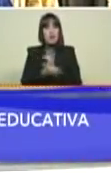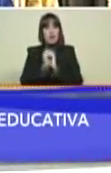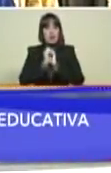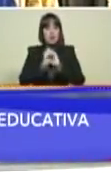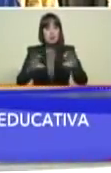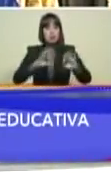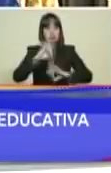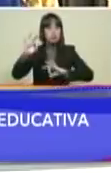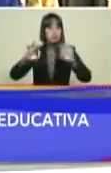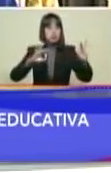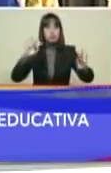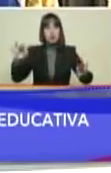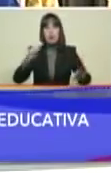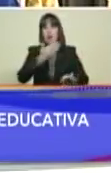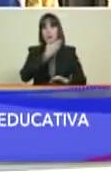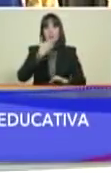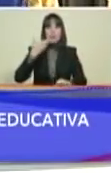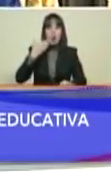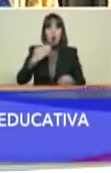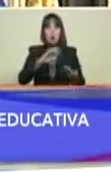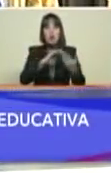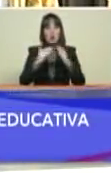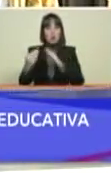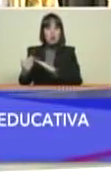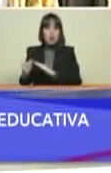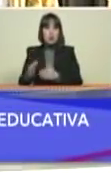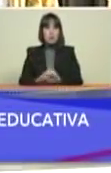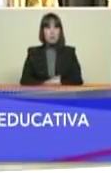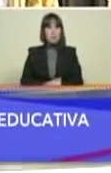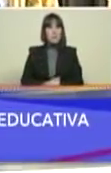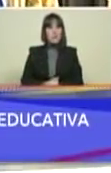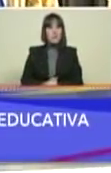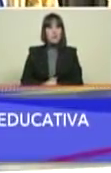irradiación de mejoría comunal, de mejoría comunitaria.